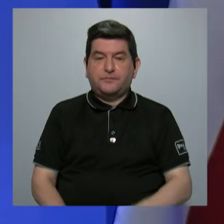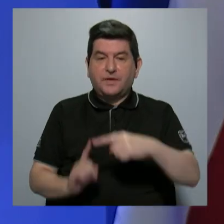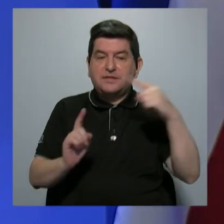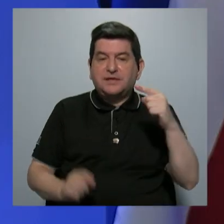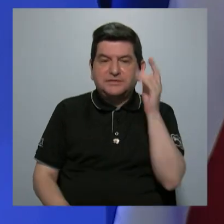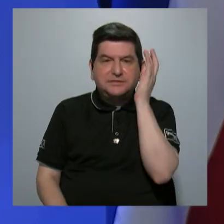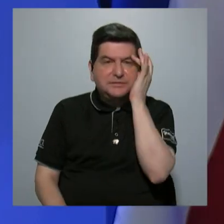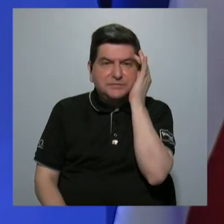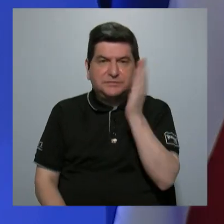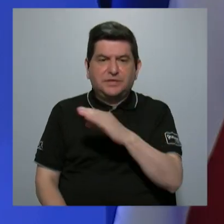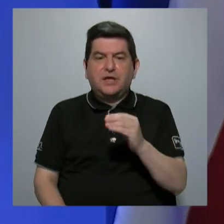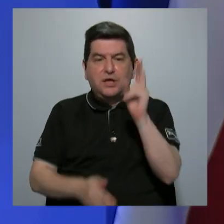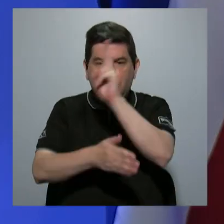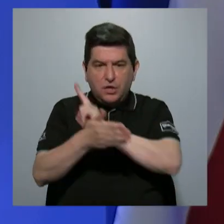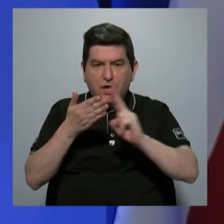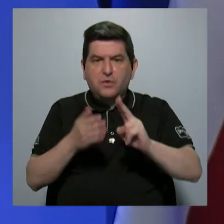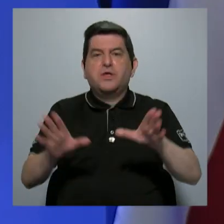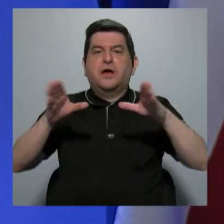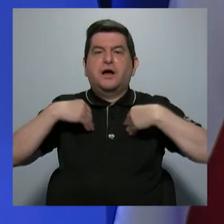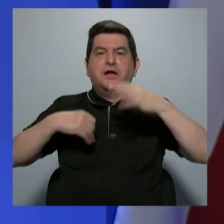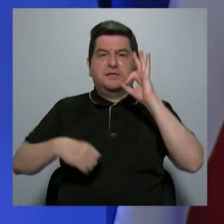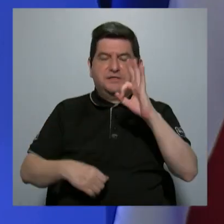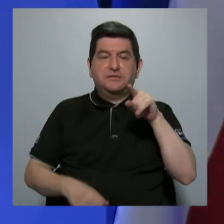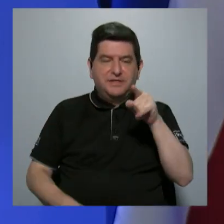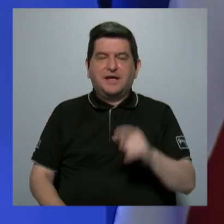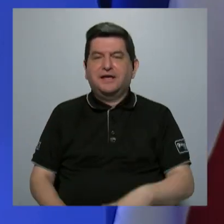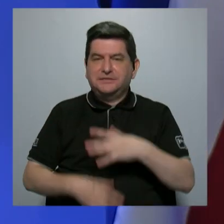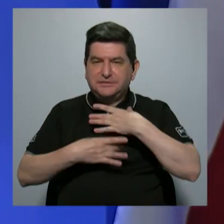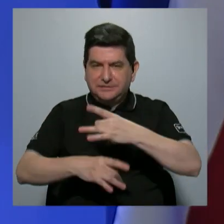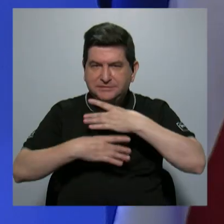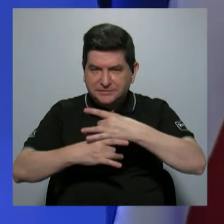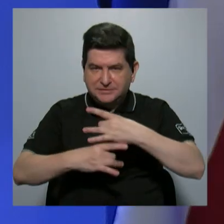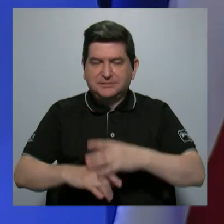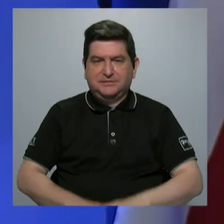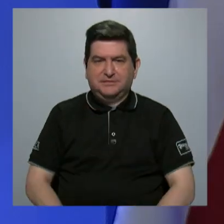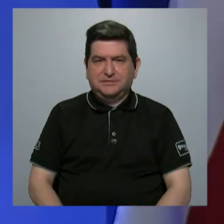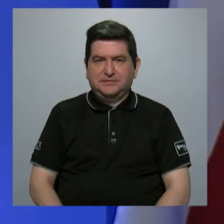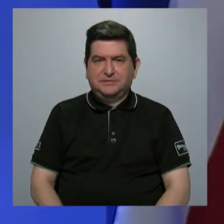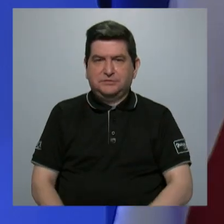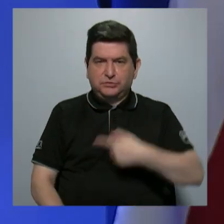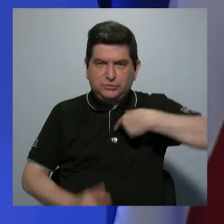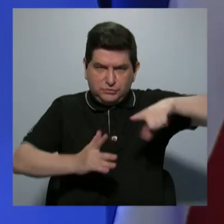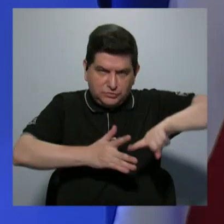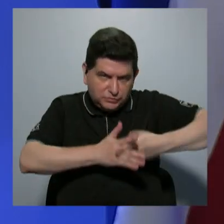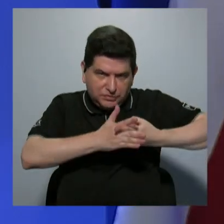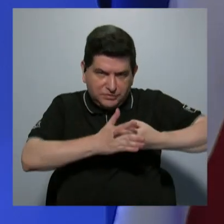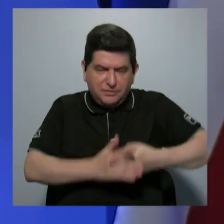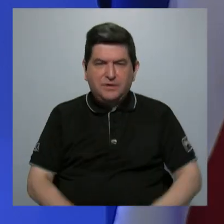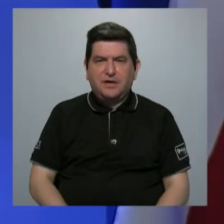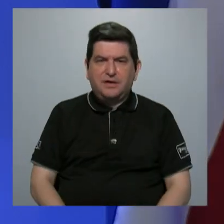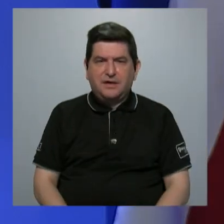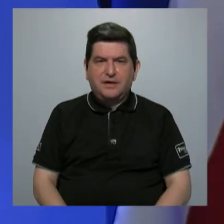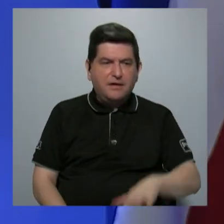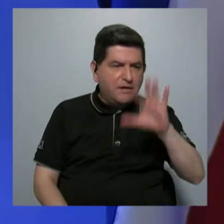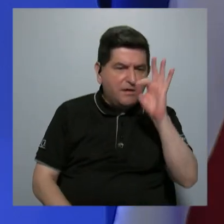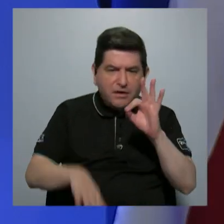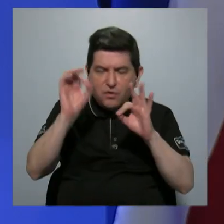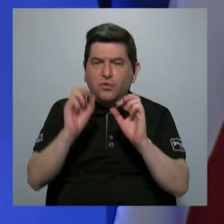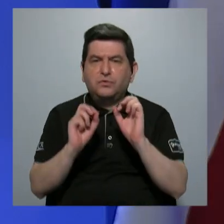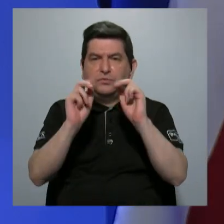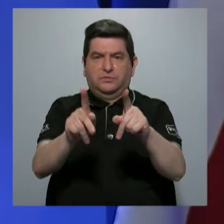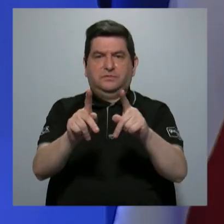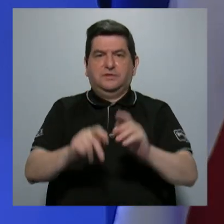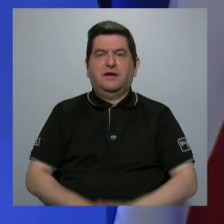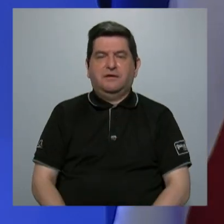inquietud y la universidad acoge muy bien esa inquietud. Desde que llegué me he dedicado a encontrar